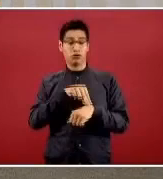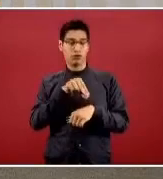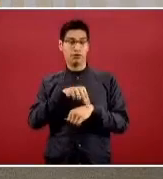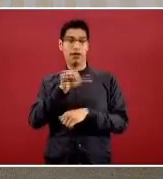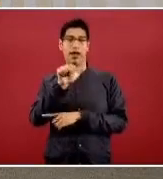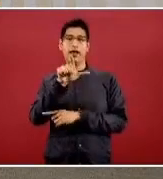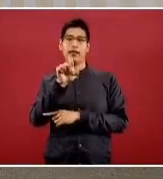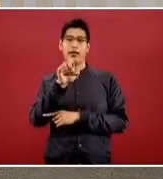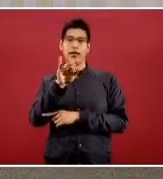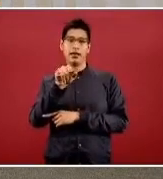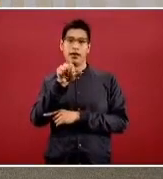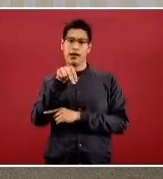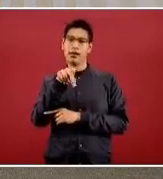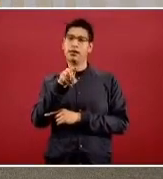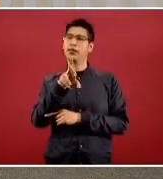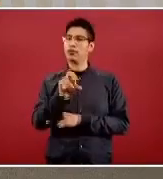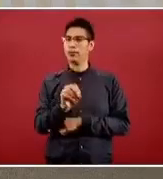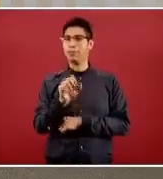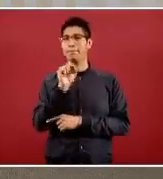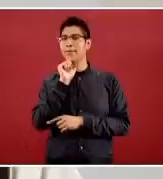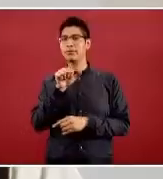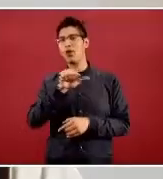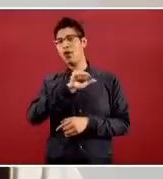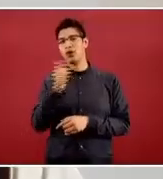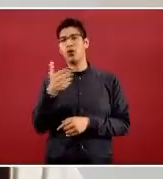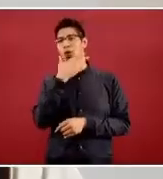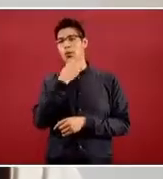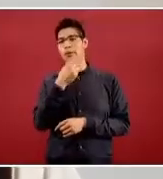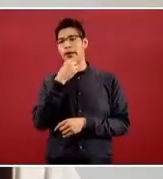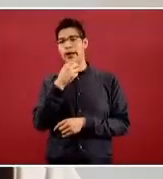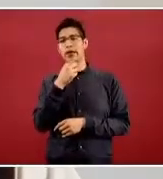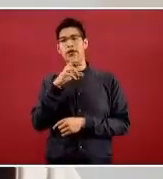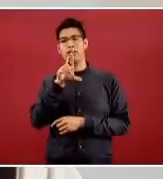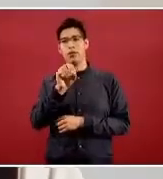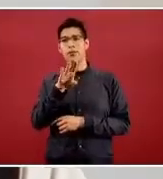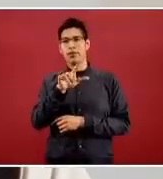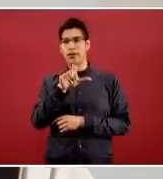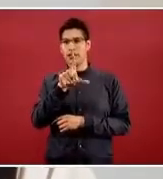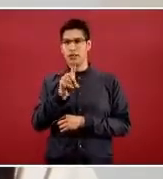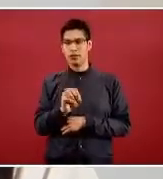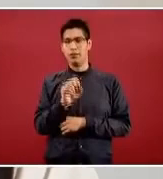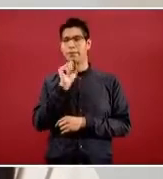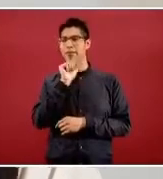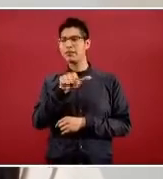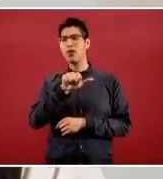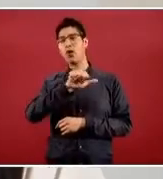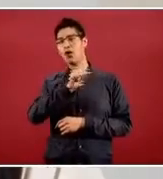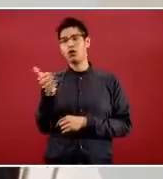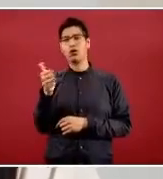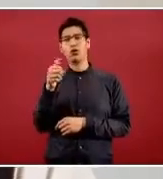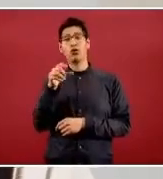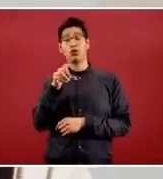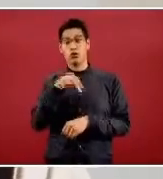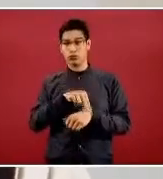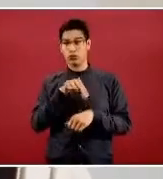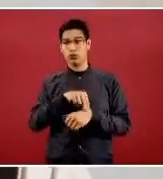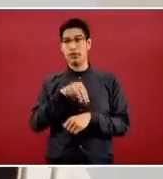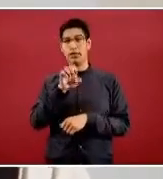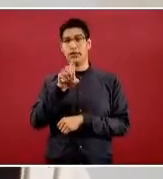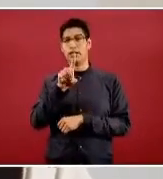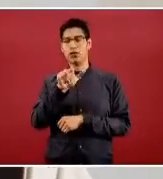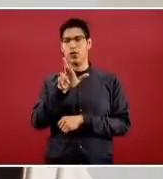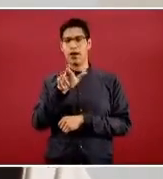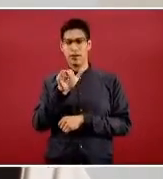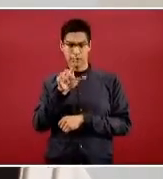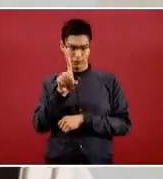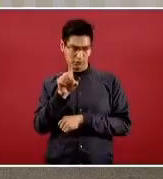la coordinadora de asesores del director general del maestro Zoe Robledo, la señora Luisa Obrador, y el doctor Eduardo Robles, que estuvo el día de ayer acá con nosotros